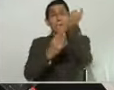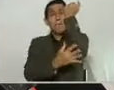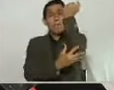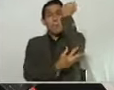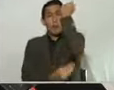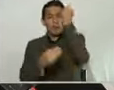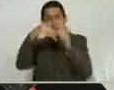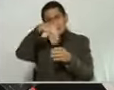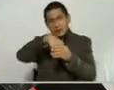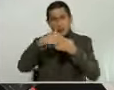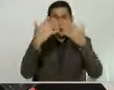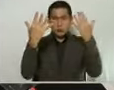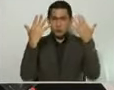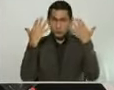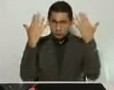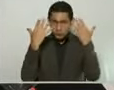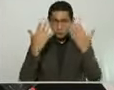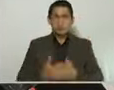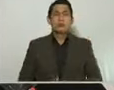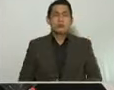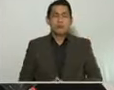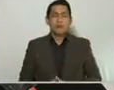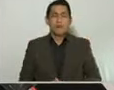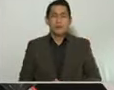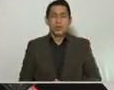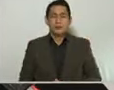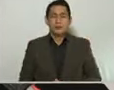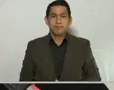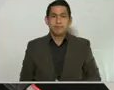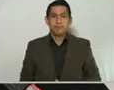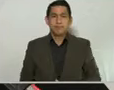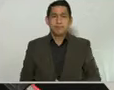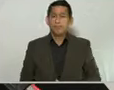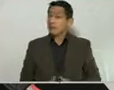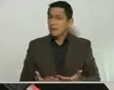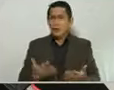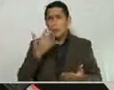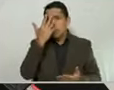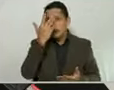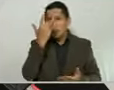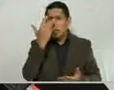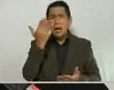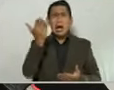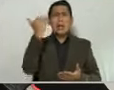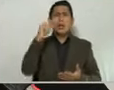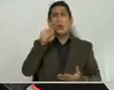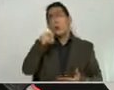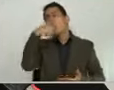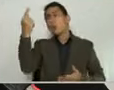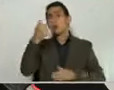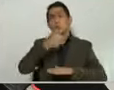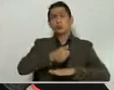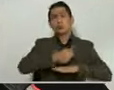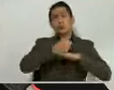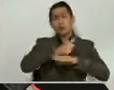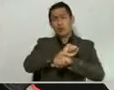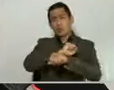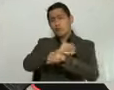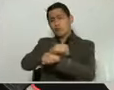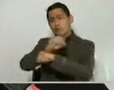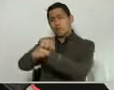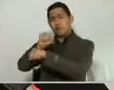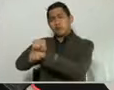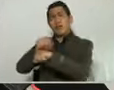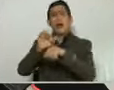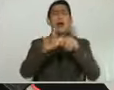ciudad de Guayaquil, la gente más pobre de la ciudad de Guayaquil, la gente excluida en Guayaquil, en las parroquias rurales,